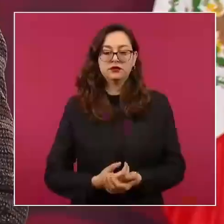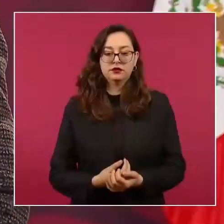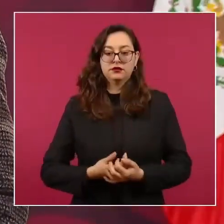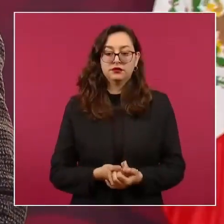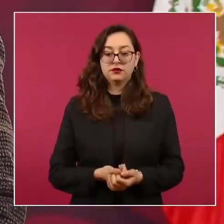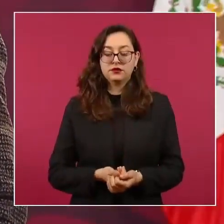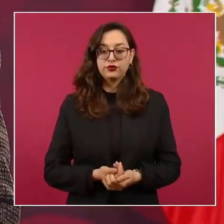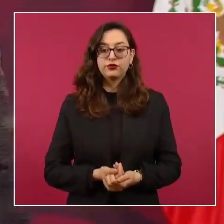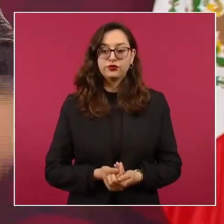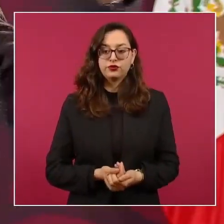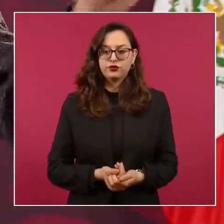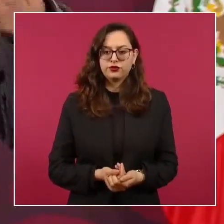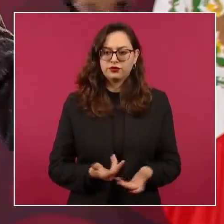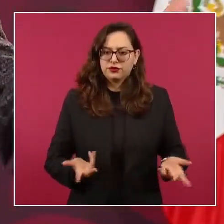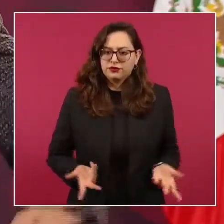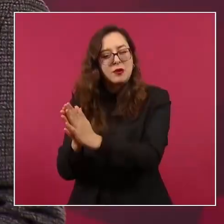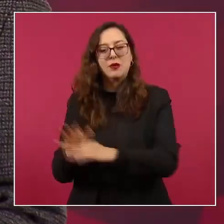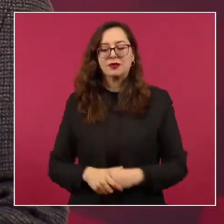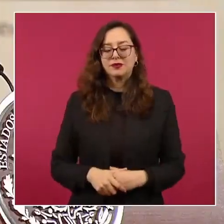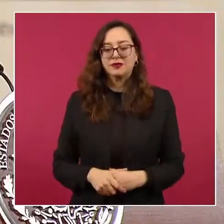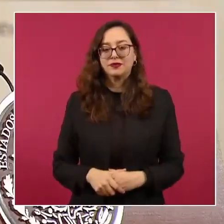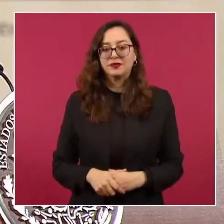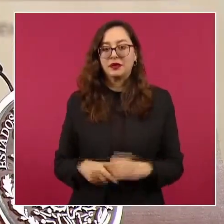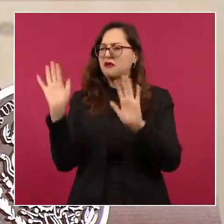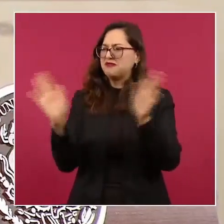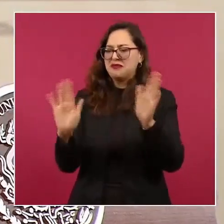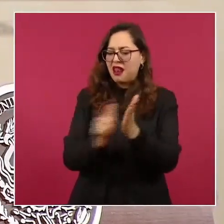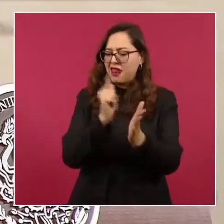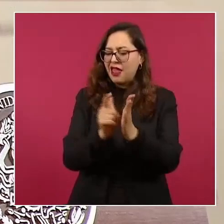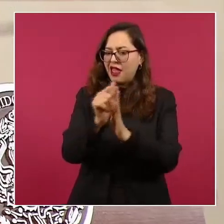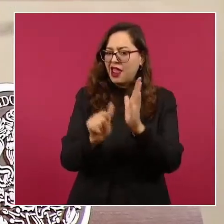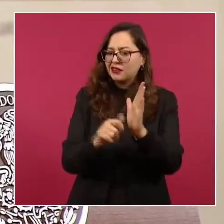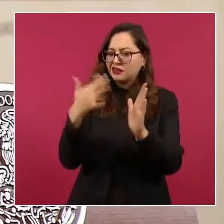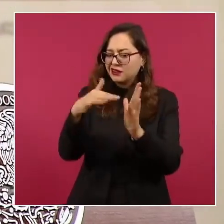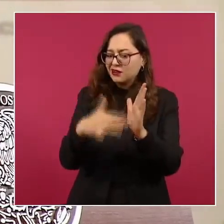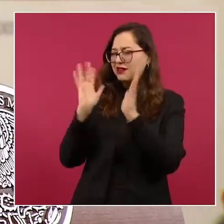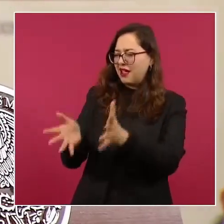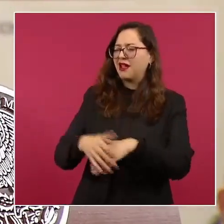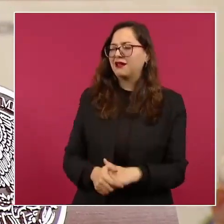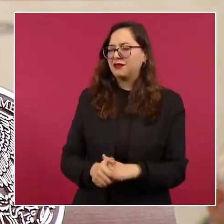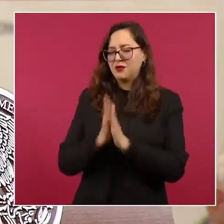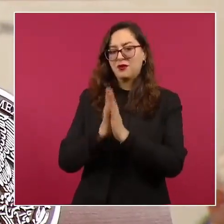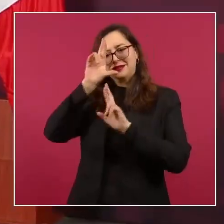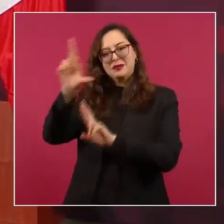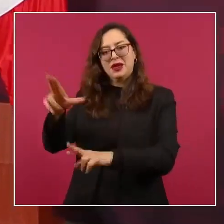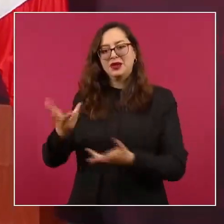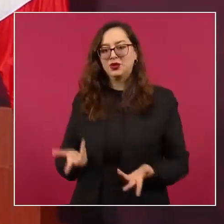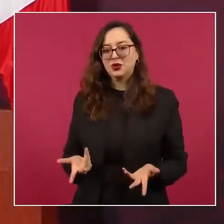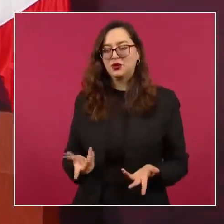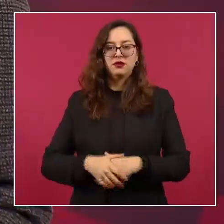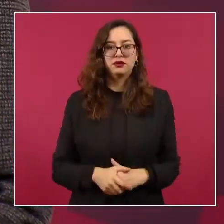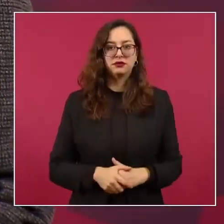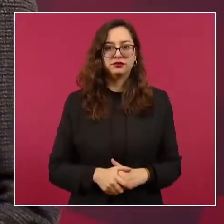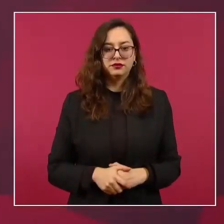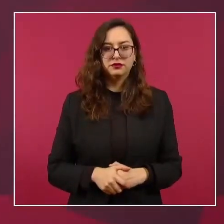al presidente en turno? ¿Dónde está la autoridad moral? Y que ya no sigan manchando el nombre de nuestra universidad por su